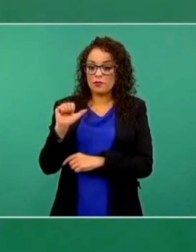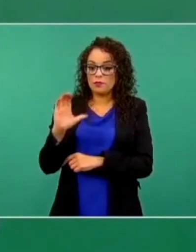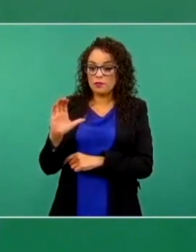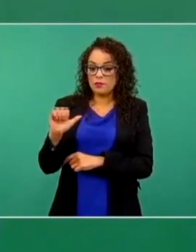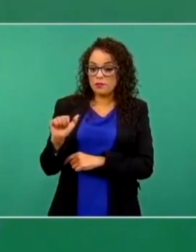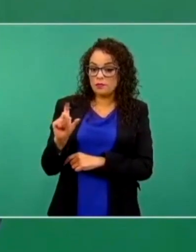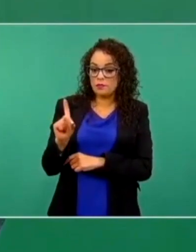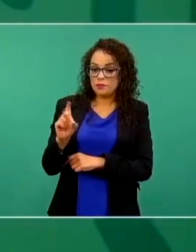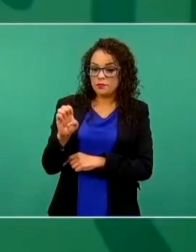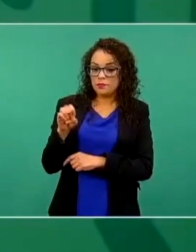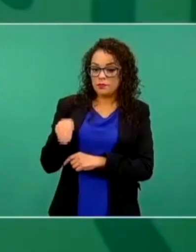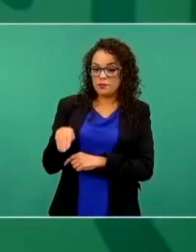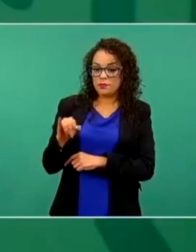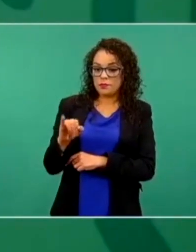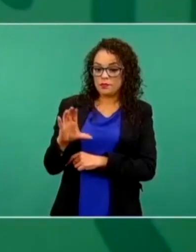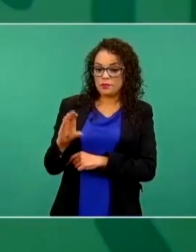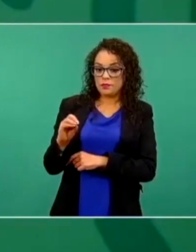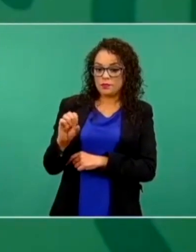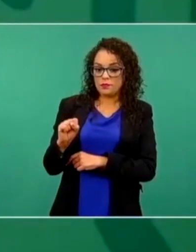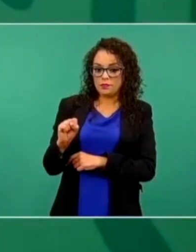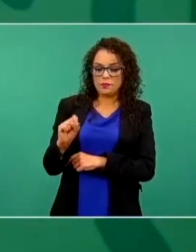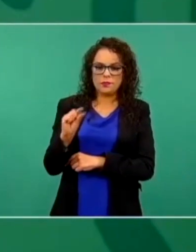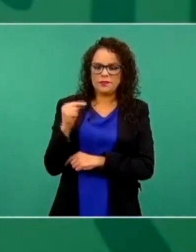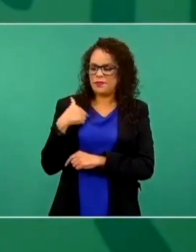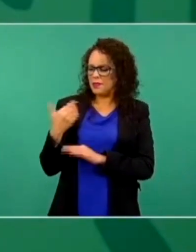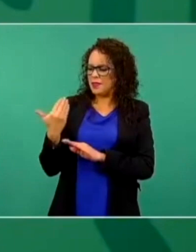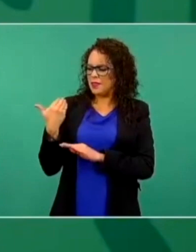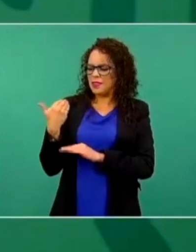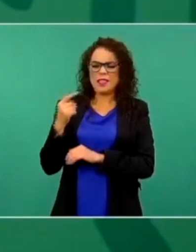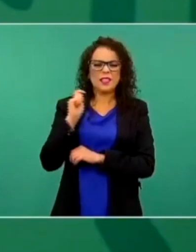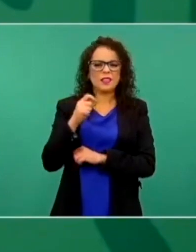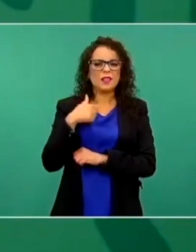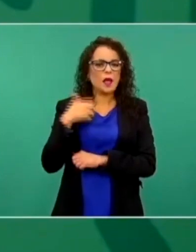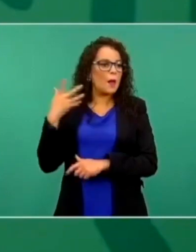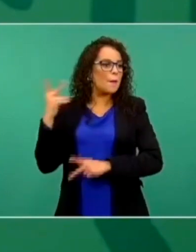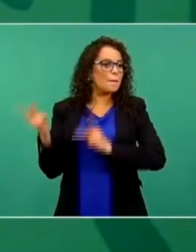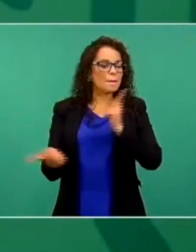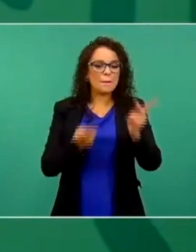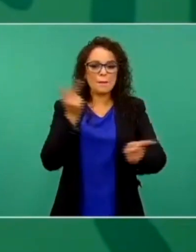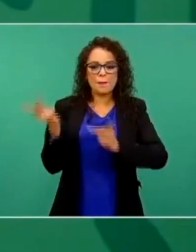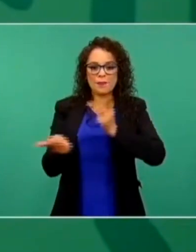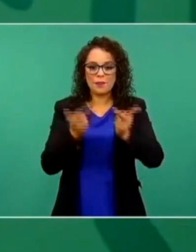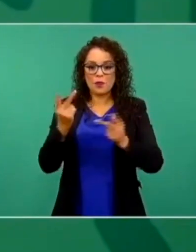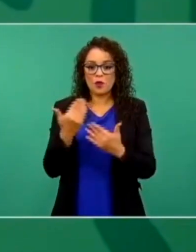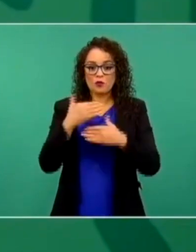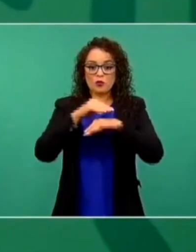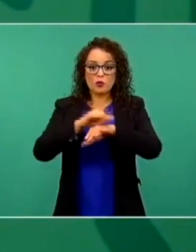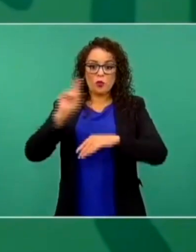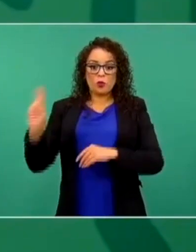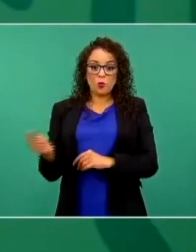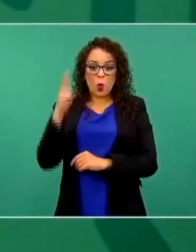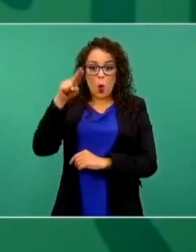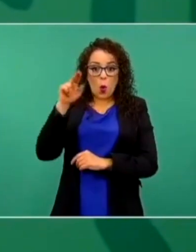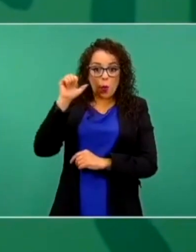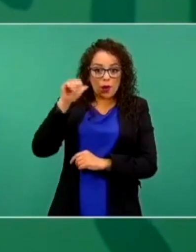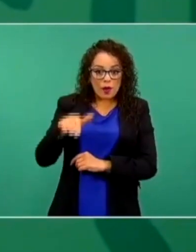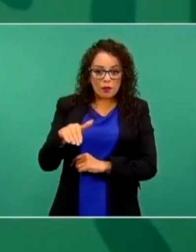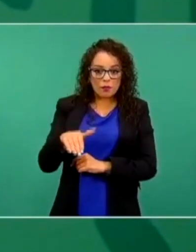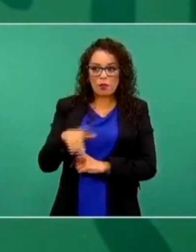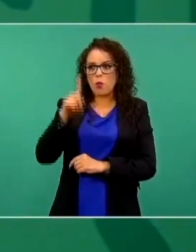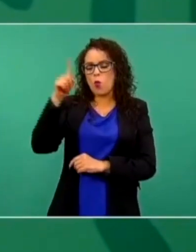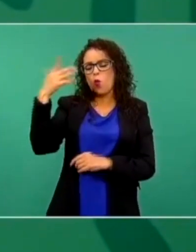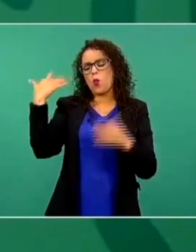sí un presidente más el que ha acumulado. Así que en lugar de proponer